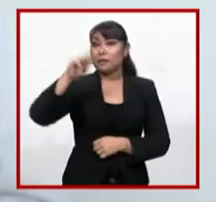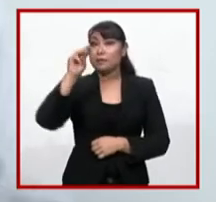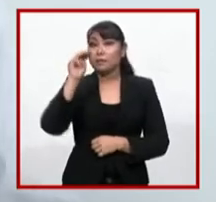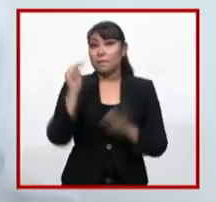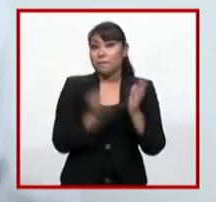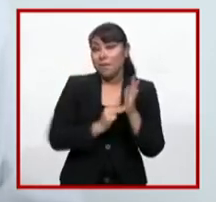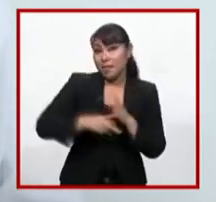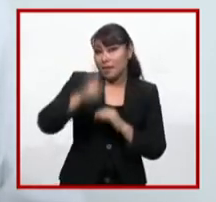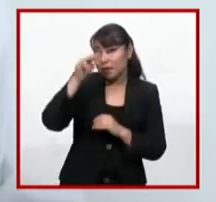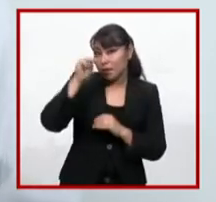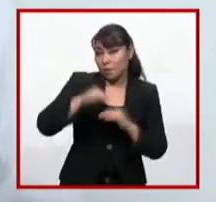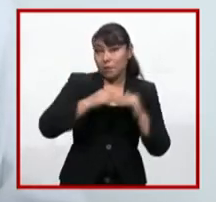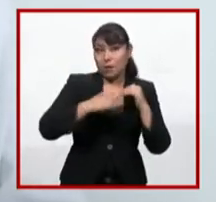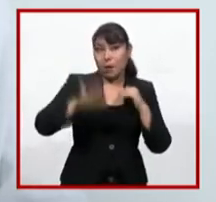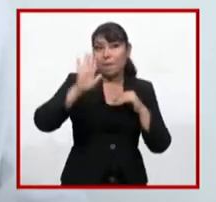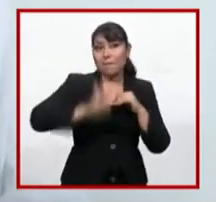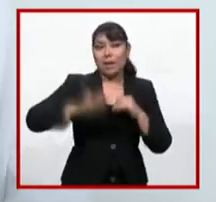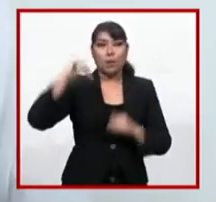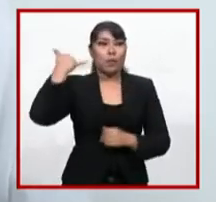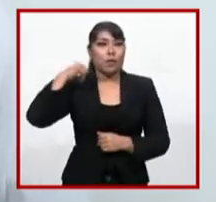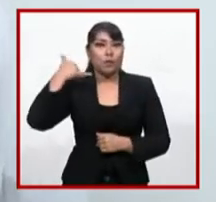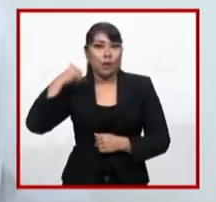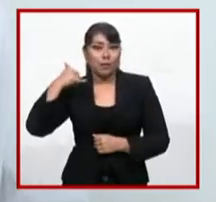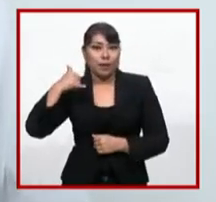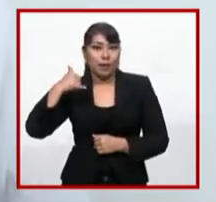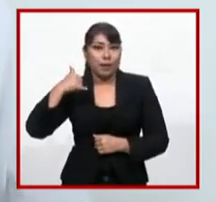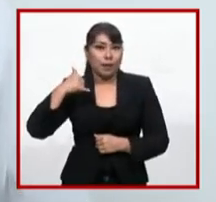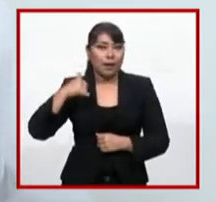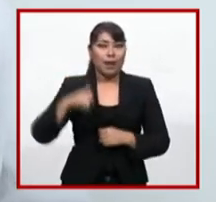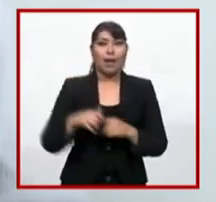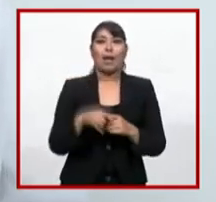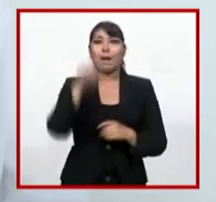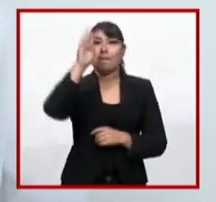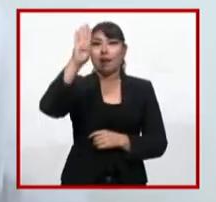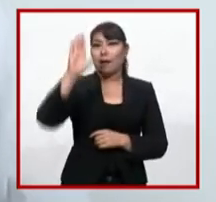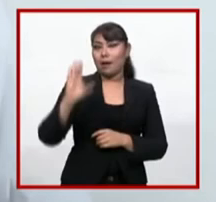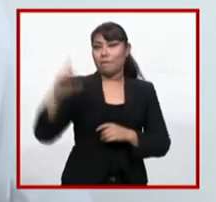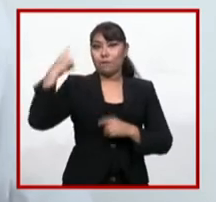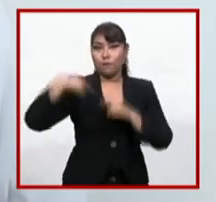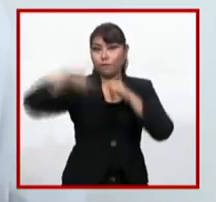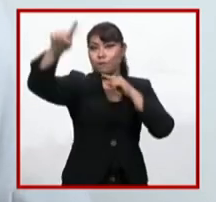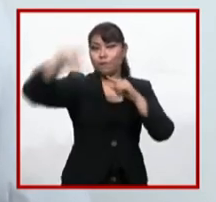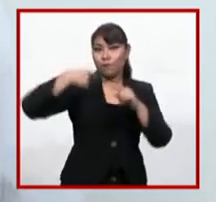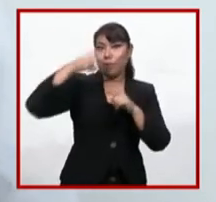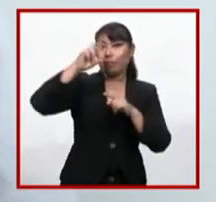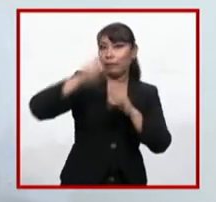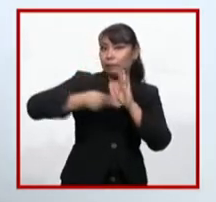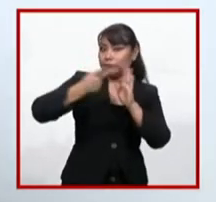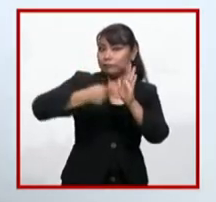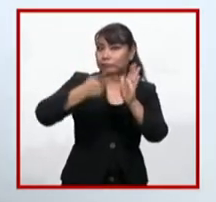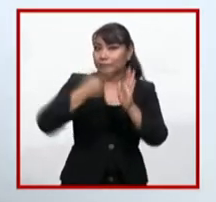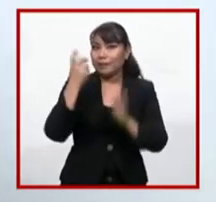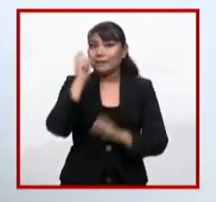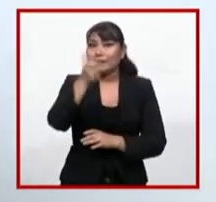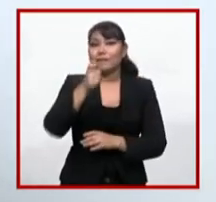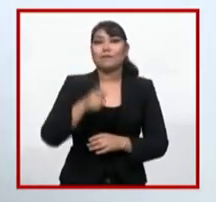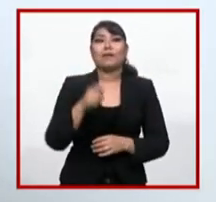lo que sería como ir de Yucatán a Baja California 30 veces. Este es un gobierno cercano a la